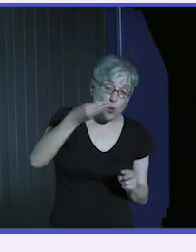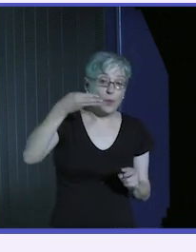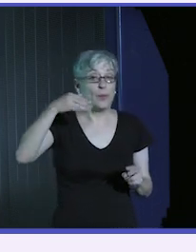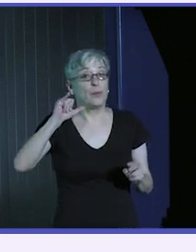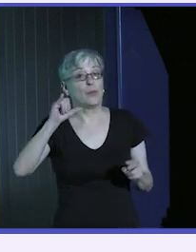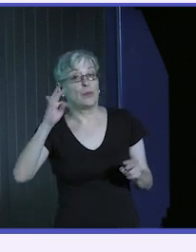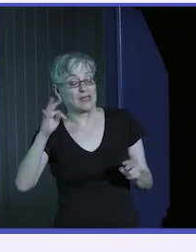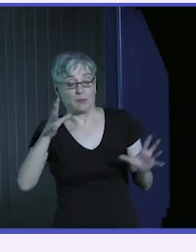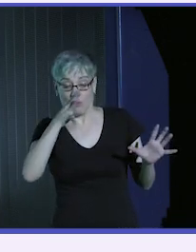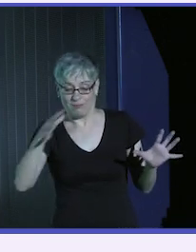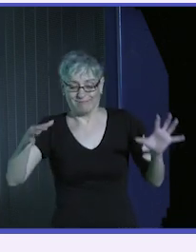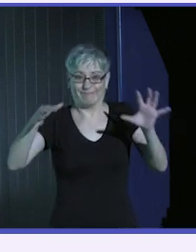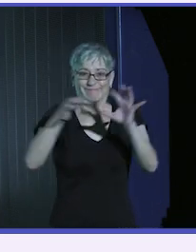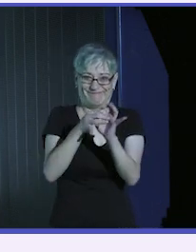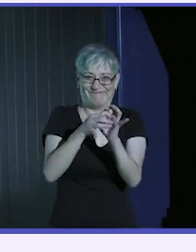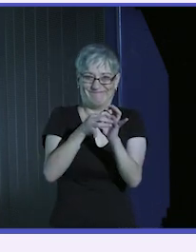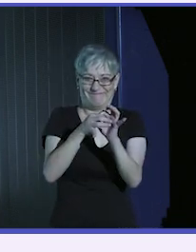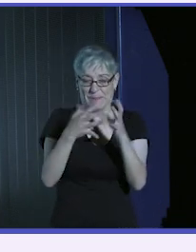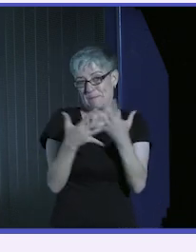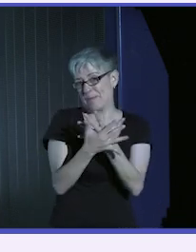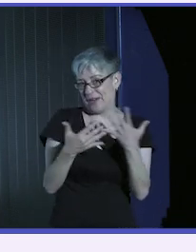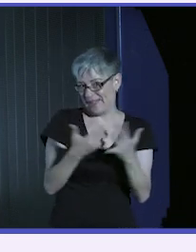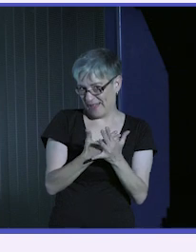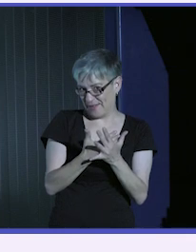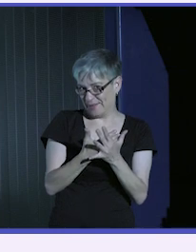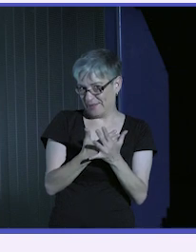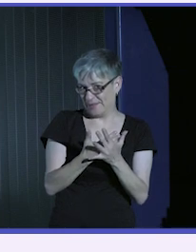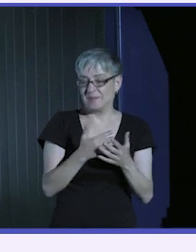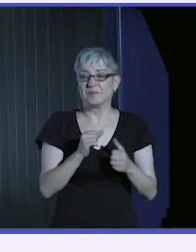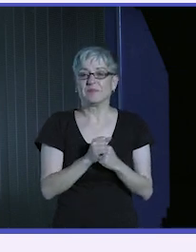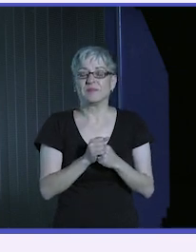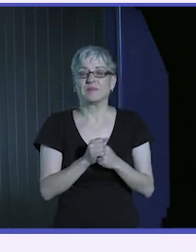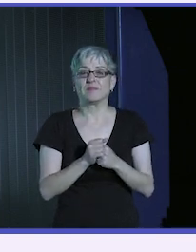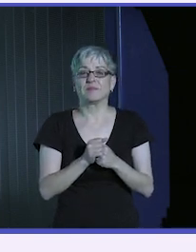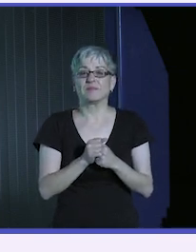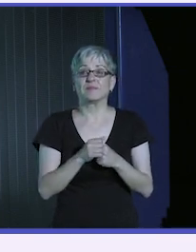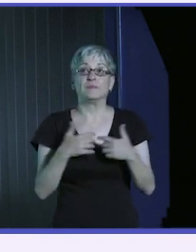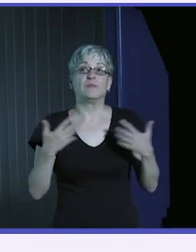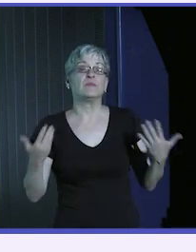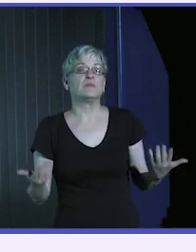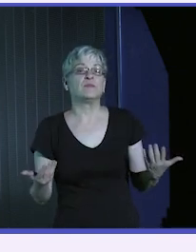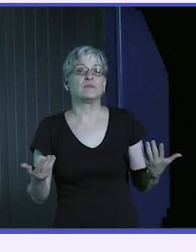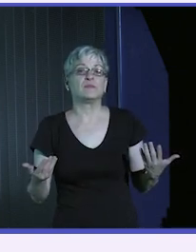y cuántica. Entonces, básicamente y principalmente,